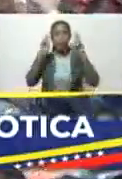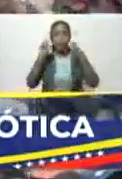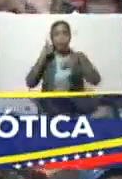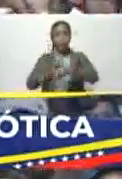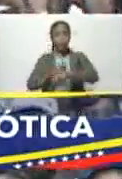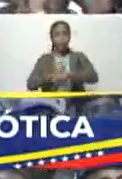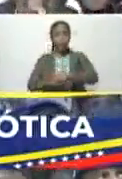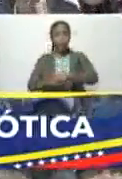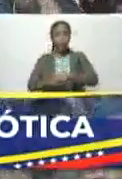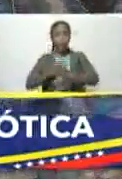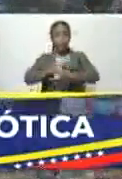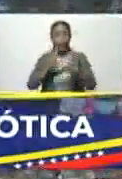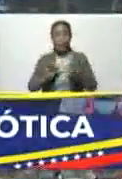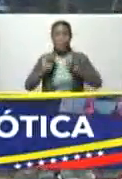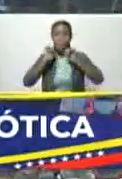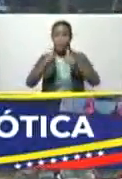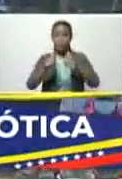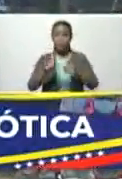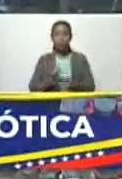ha empezado.